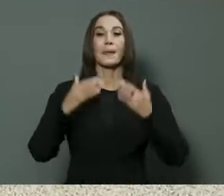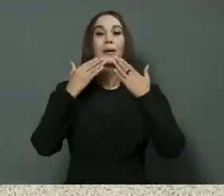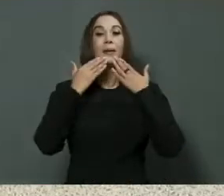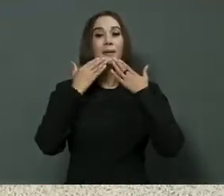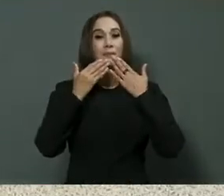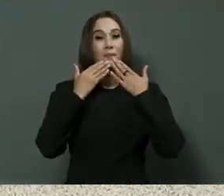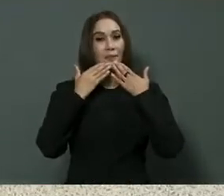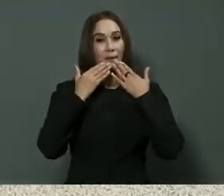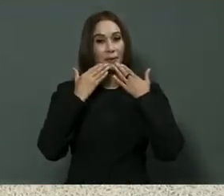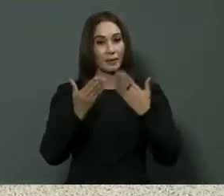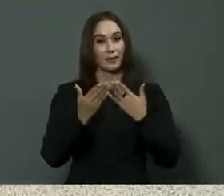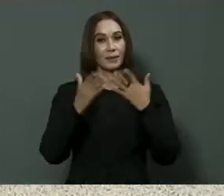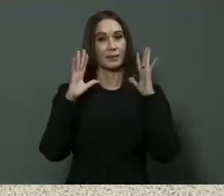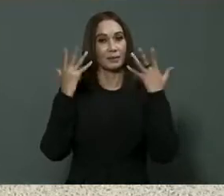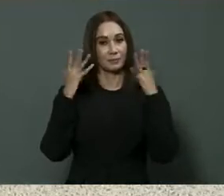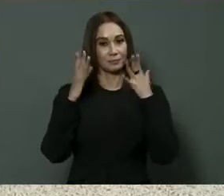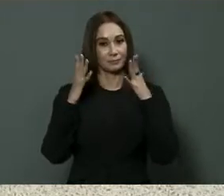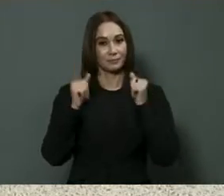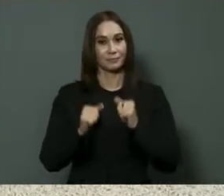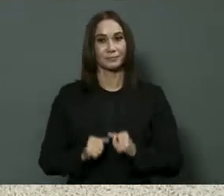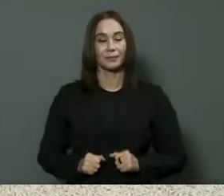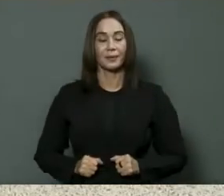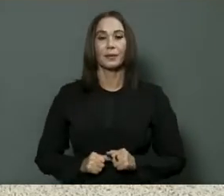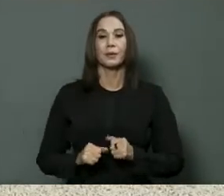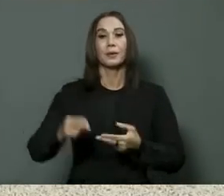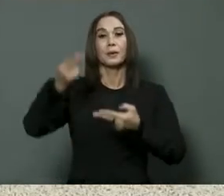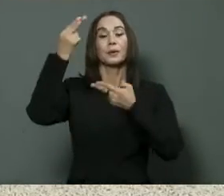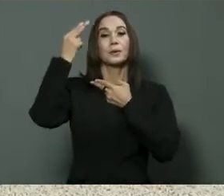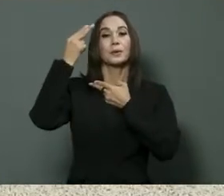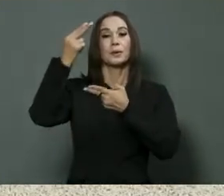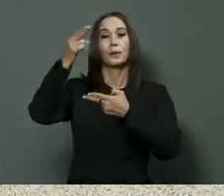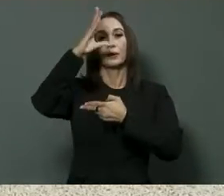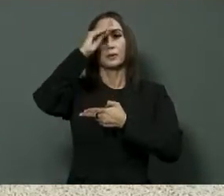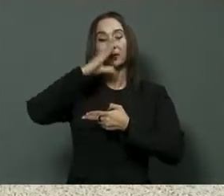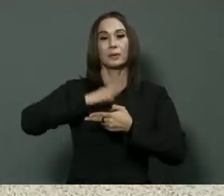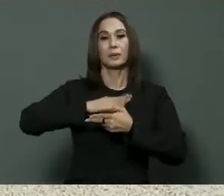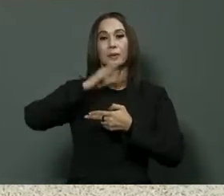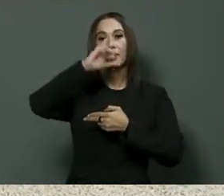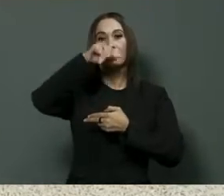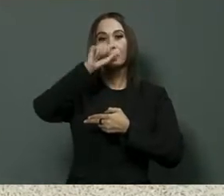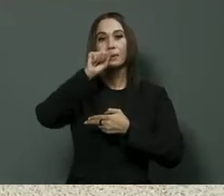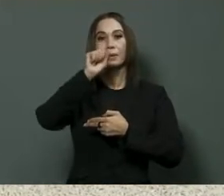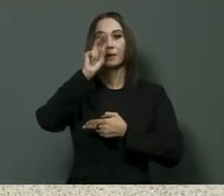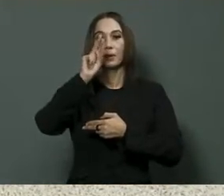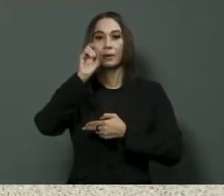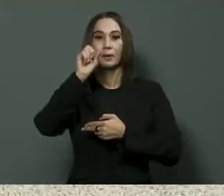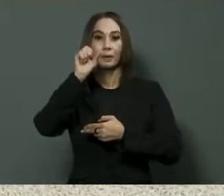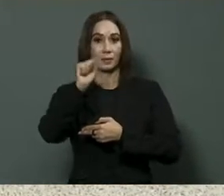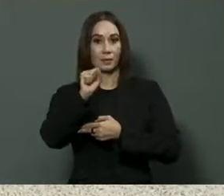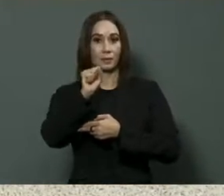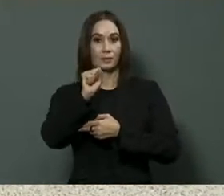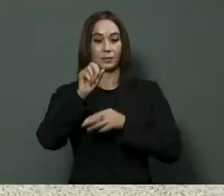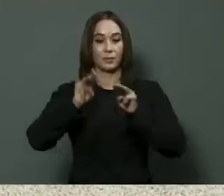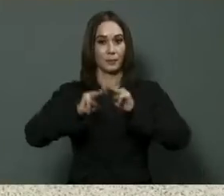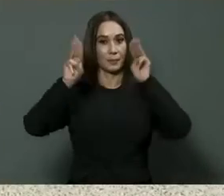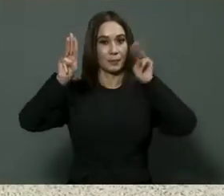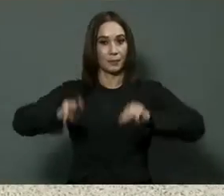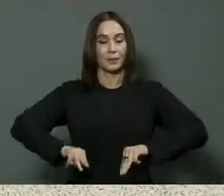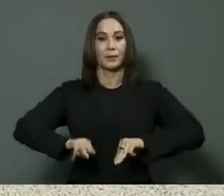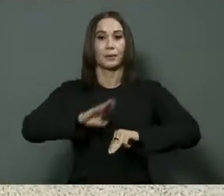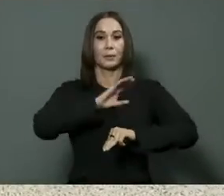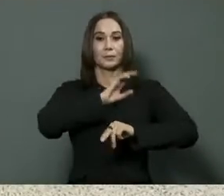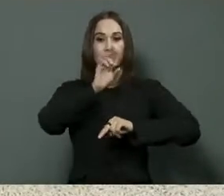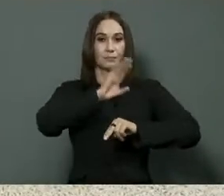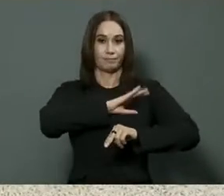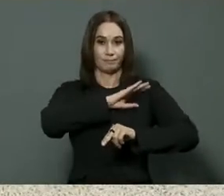Gracias por esa merecidísima ovación. Honorable señor Jesús Vázquez Martínez, ministro de Interior